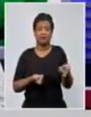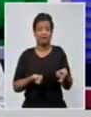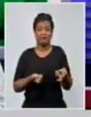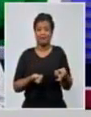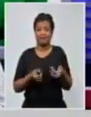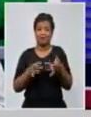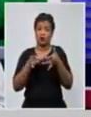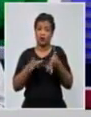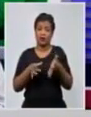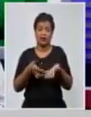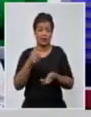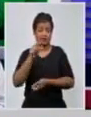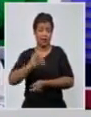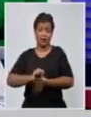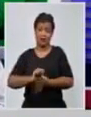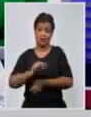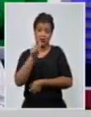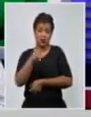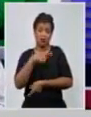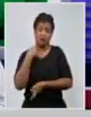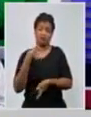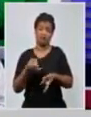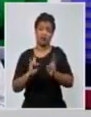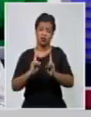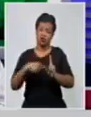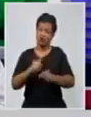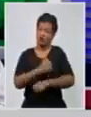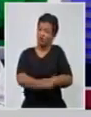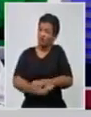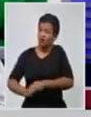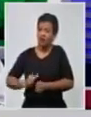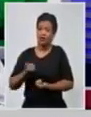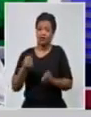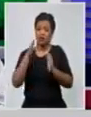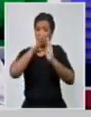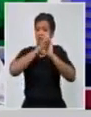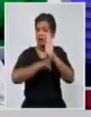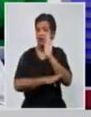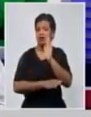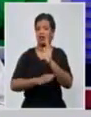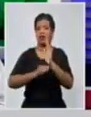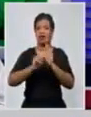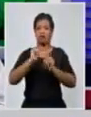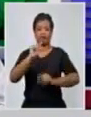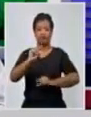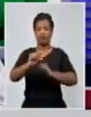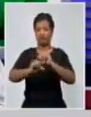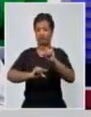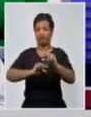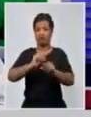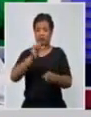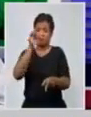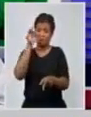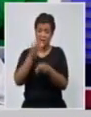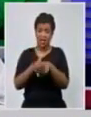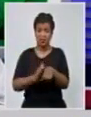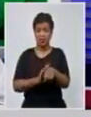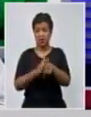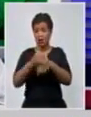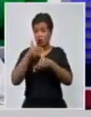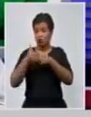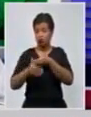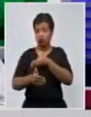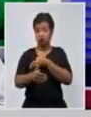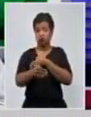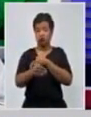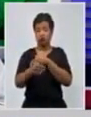el esfuerzo que se hace, con todas las medidas que se han venido adoptando desde el principio de la pandemia,